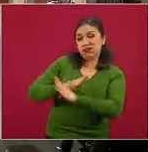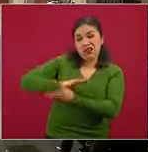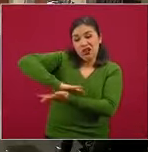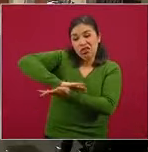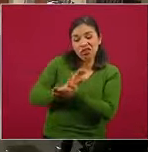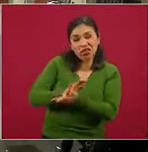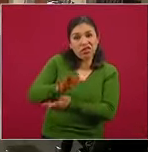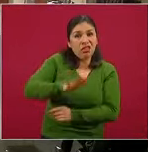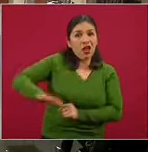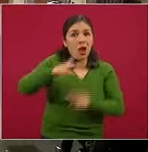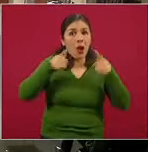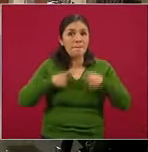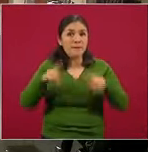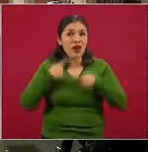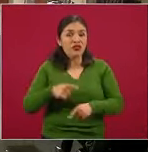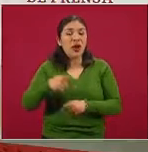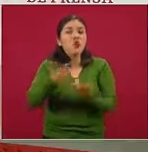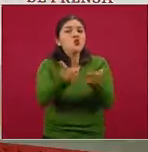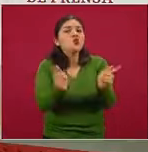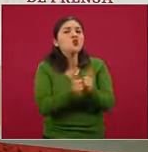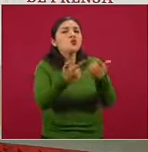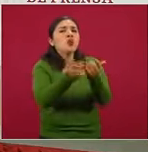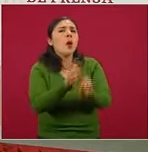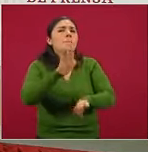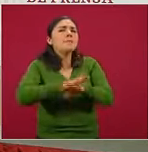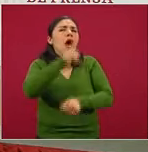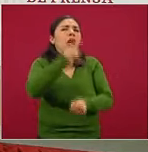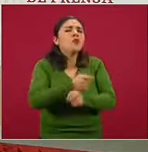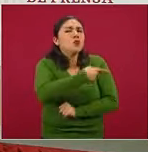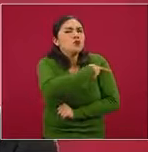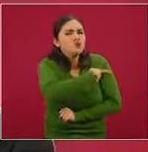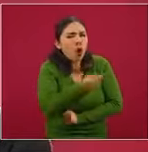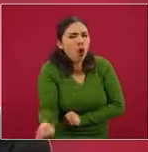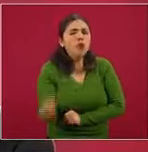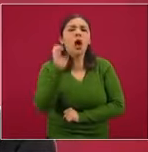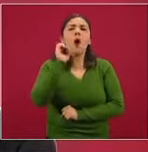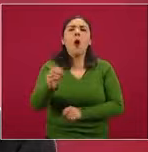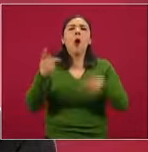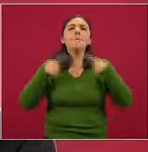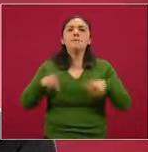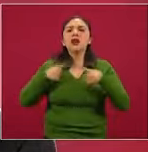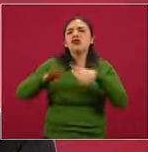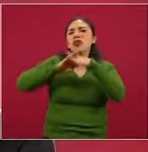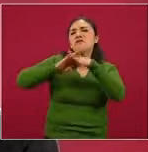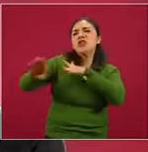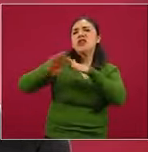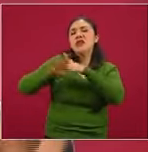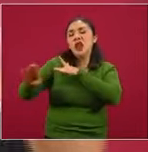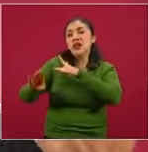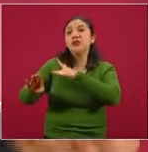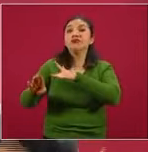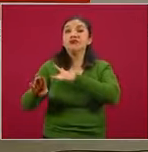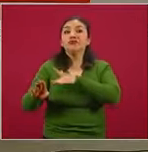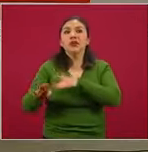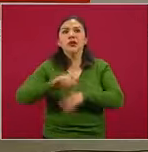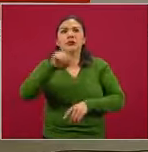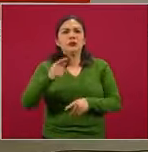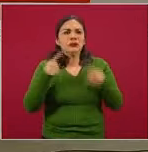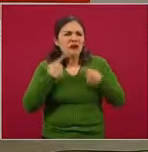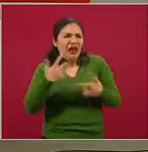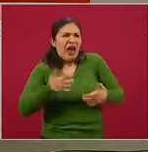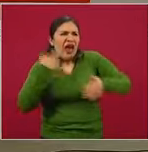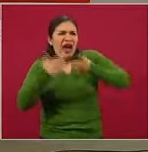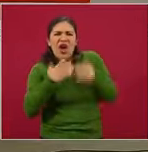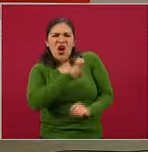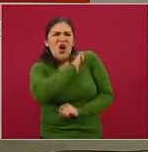de grupos sociales, particularmente en desventaja socioeconómica, o de personas migrantes, y entonces emergen reacciones